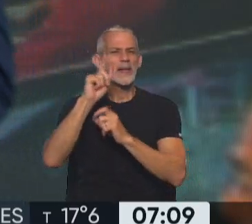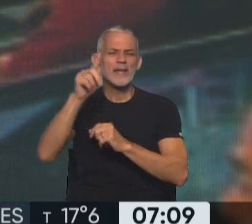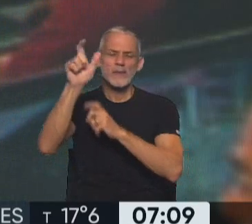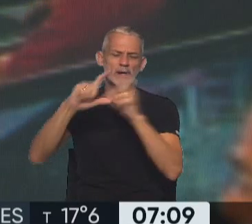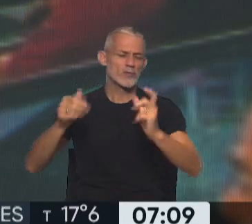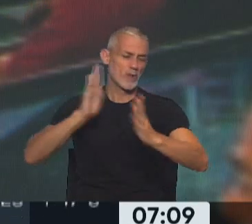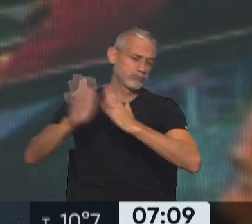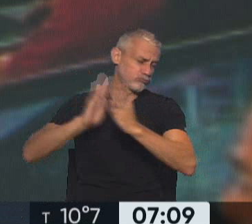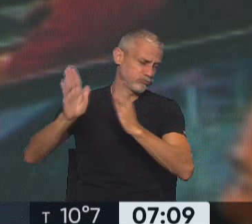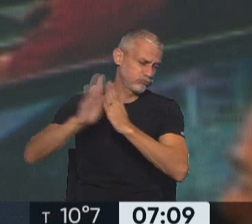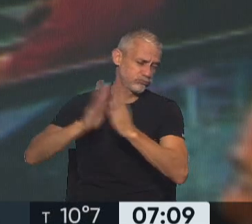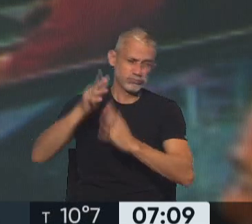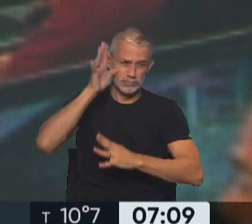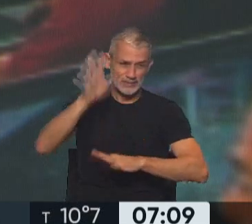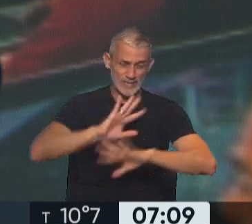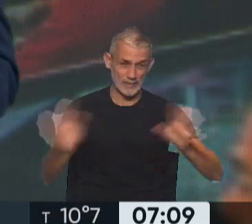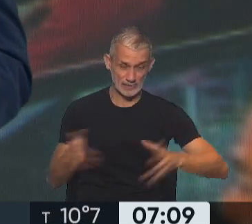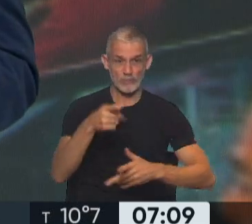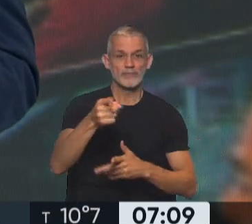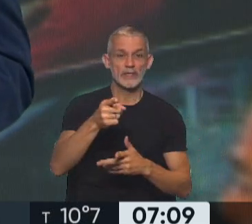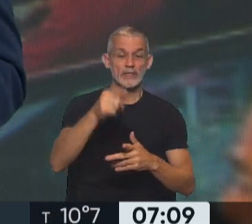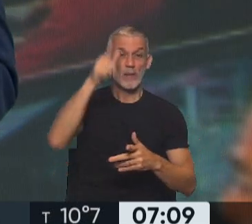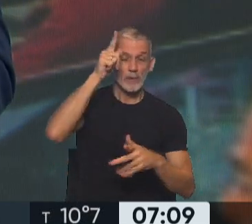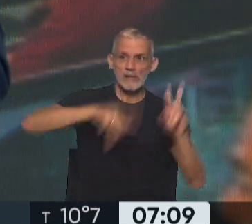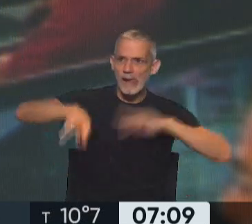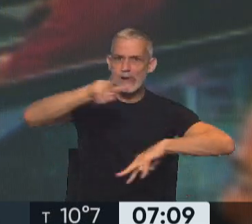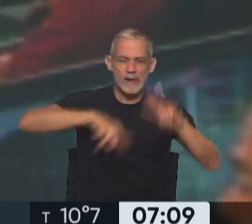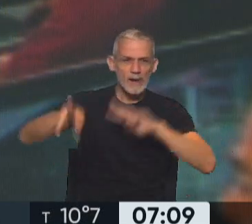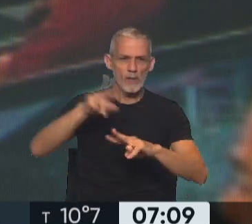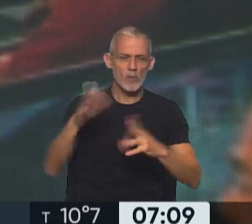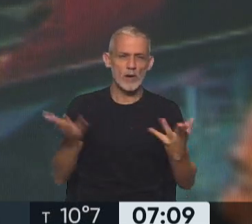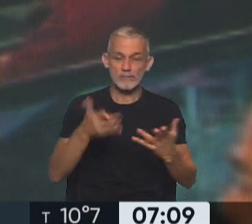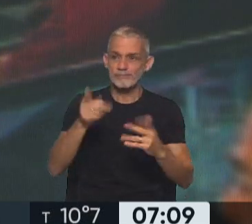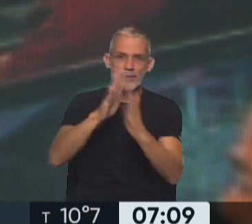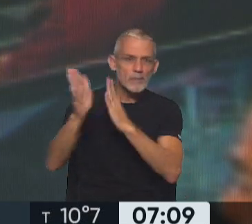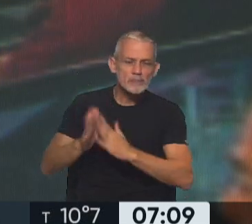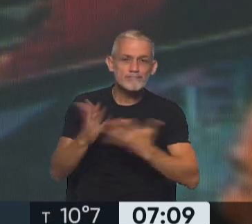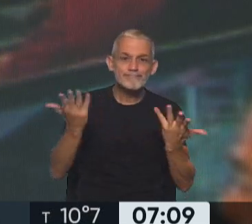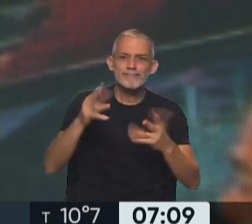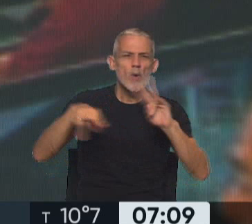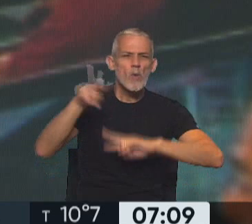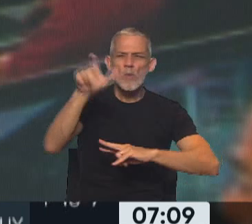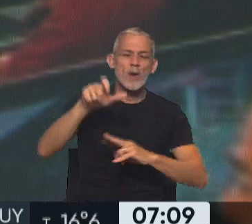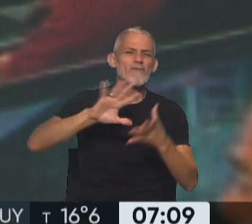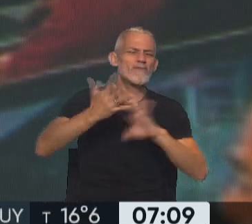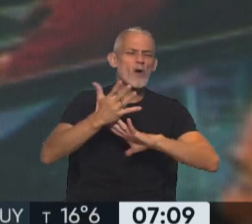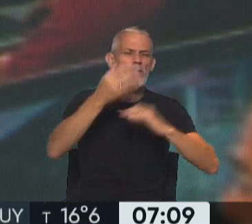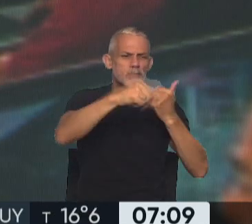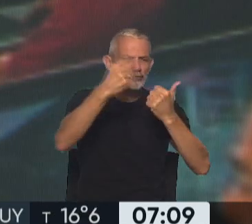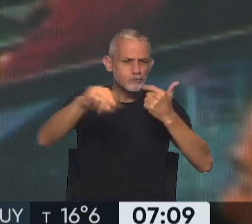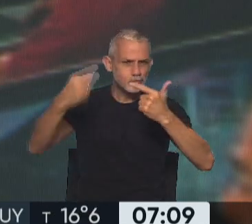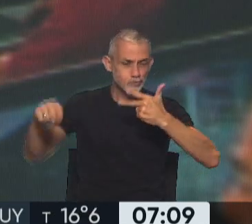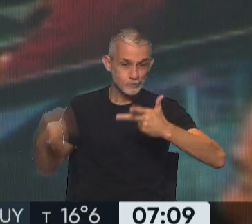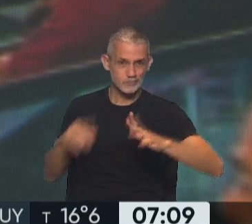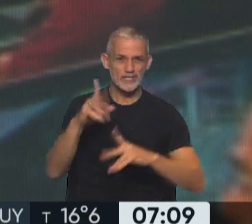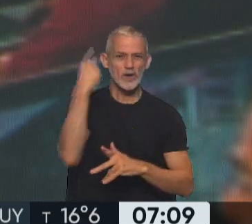Es un disparate. Es un disparate. Cada uno de estos prófugos, teóricamente, son buscados por distintos mecanismos.